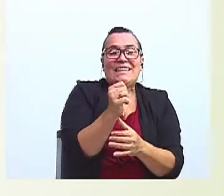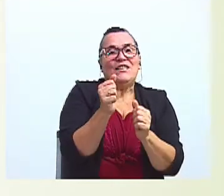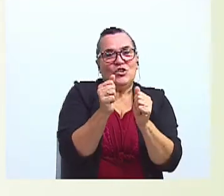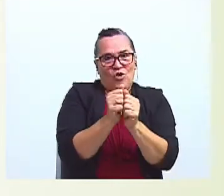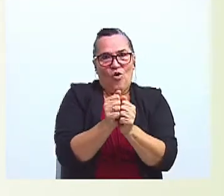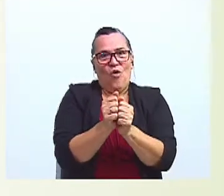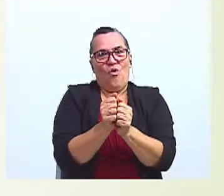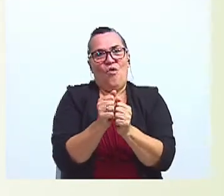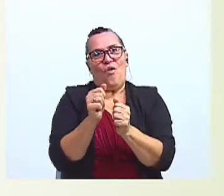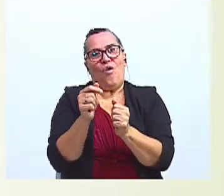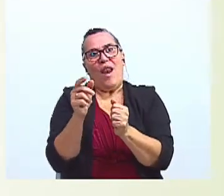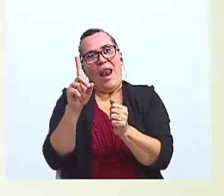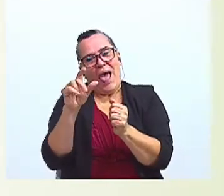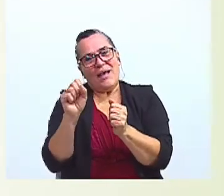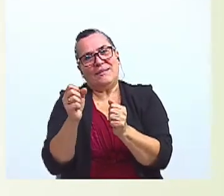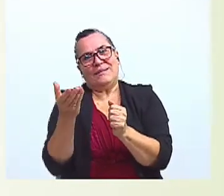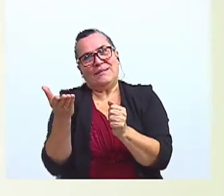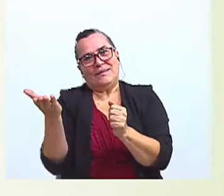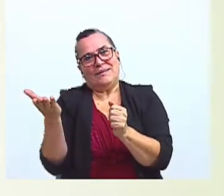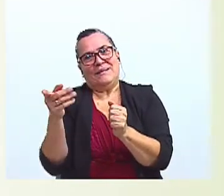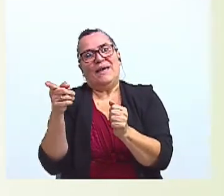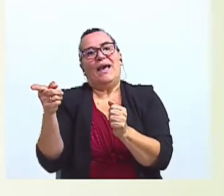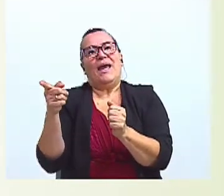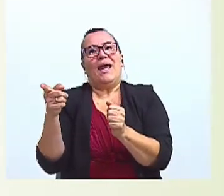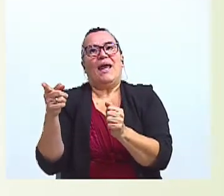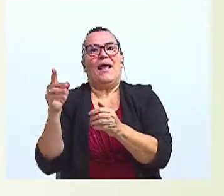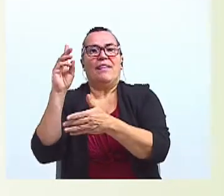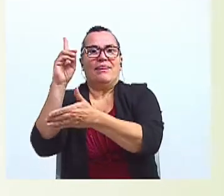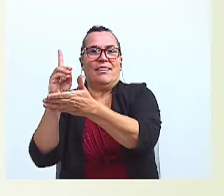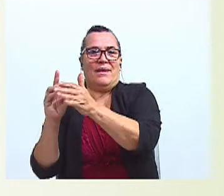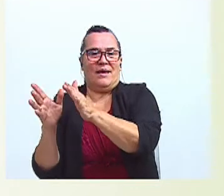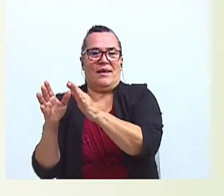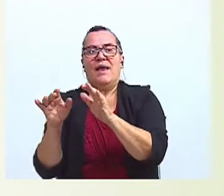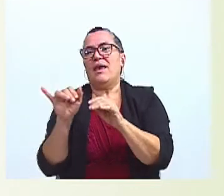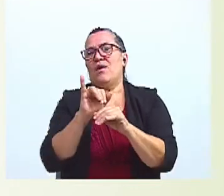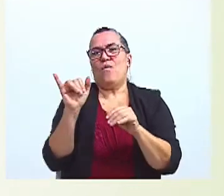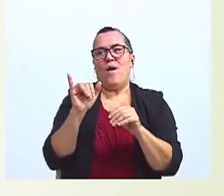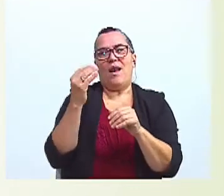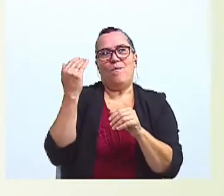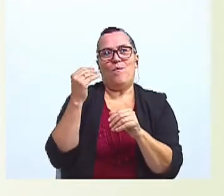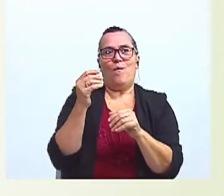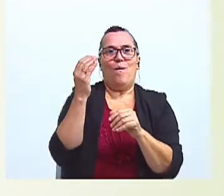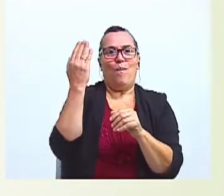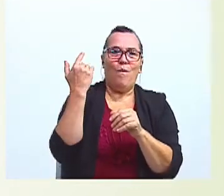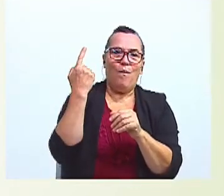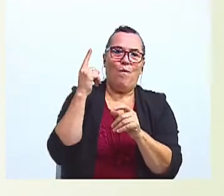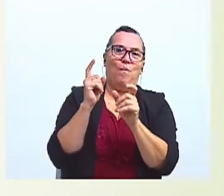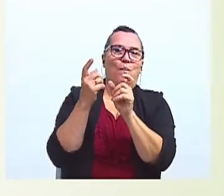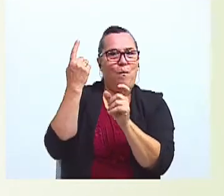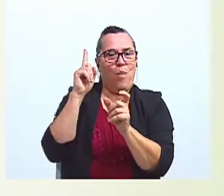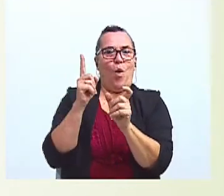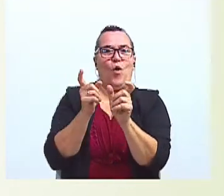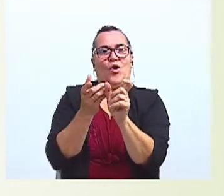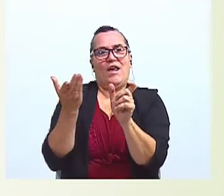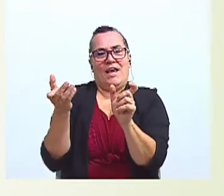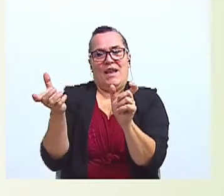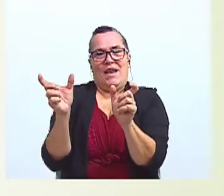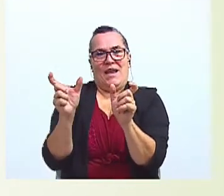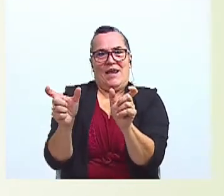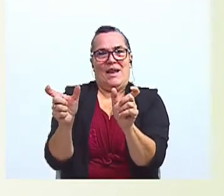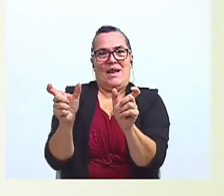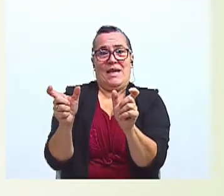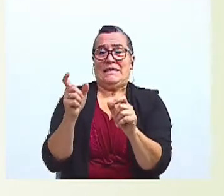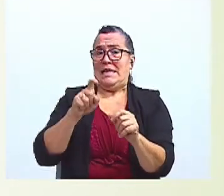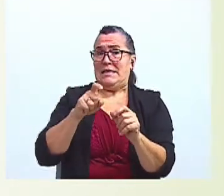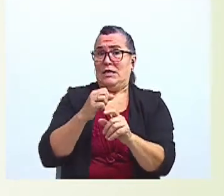decorará. Mismo caso del anterior porque separado. Si necesito estar segura de que